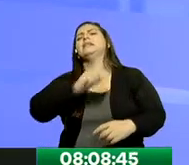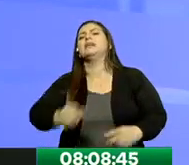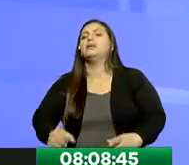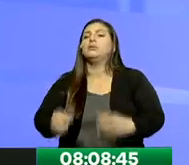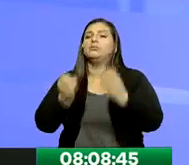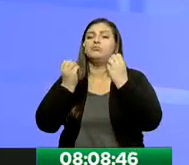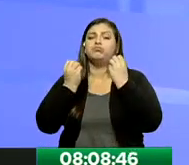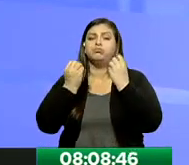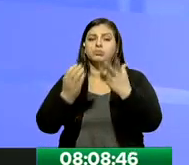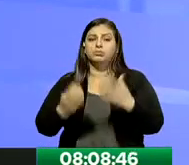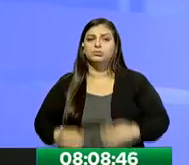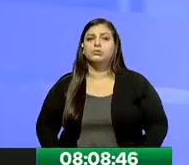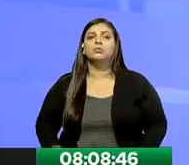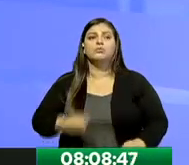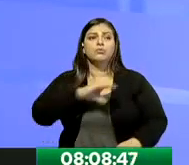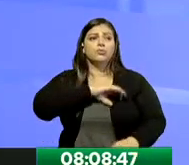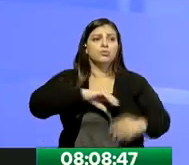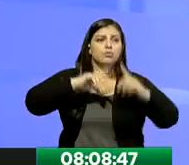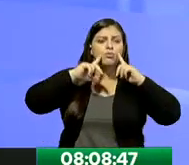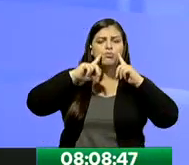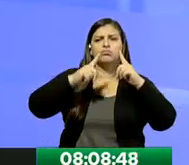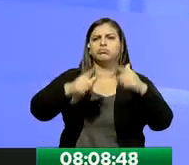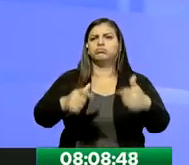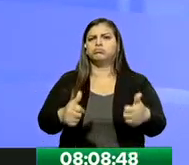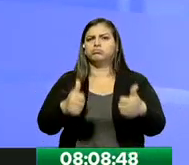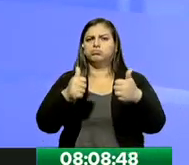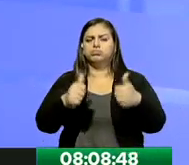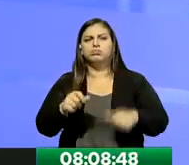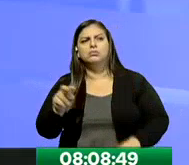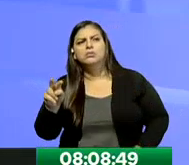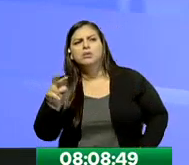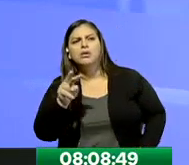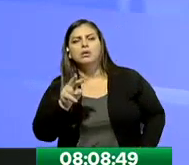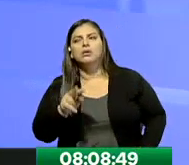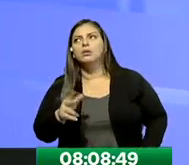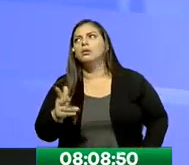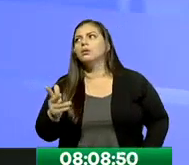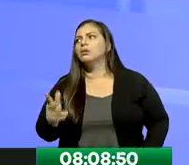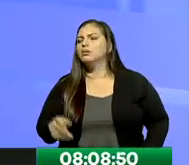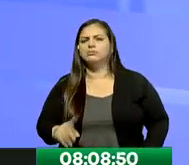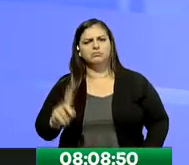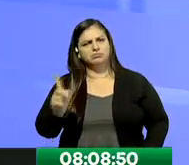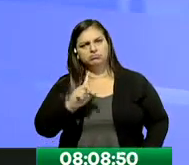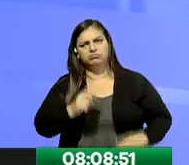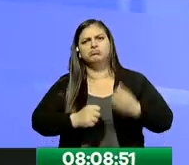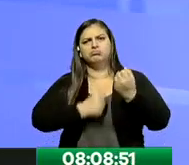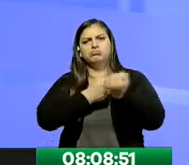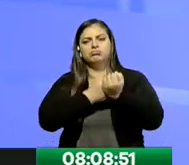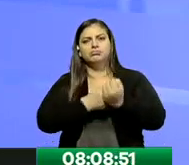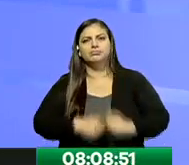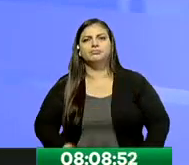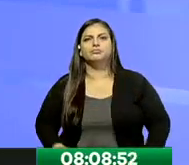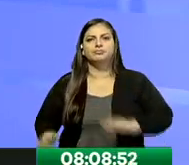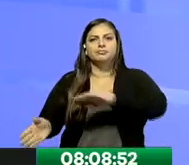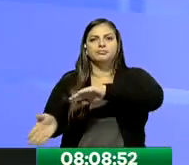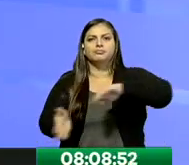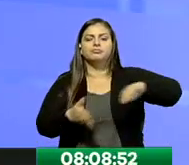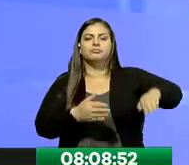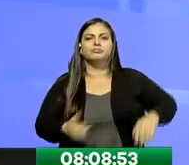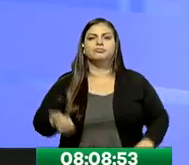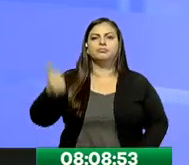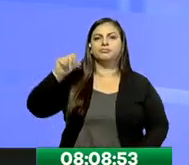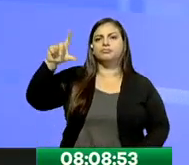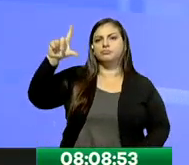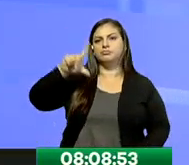y a nosotros, los ciudadanos, nos toca colaborar. Vamos con más noticias ahora. Dos accidentes de tránsito se registraron la noche de lunes en la vía